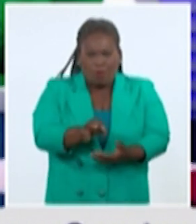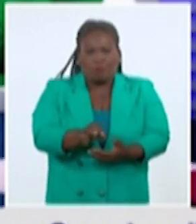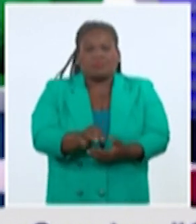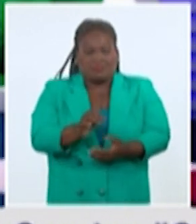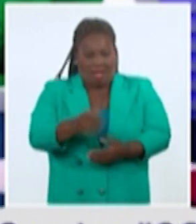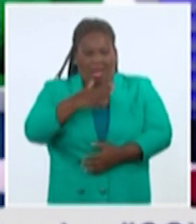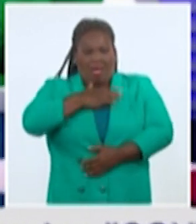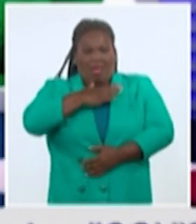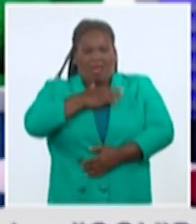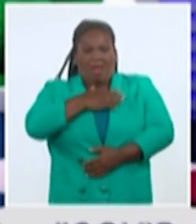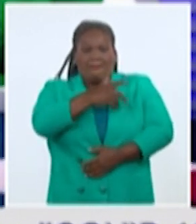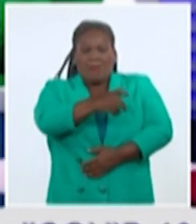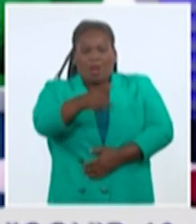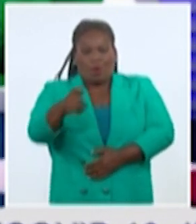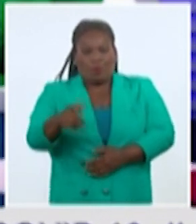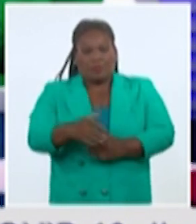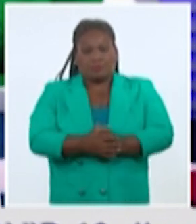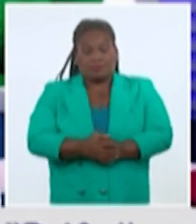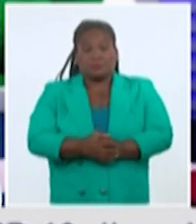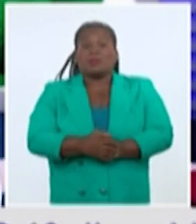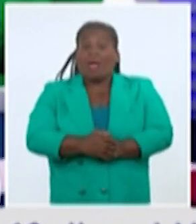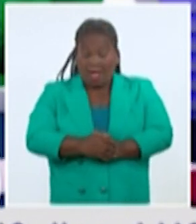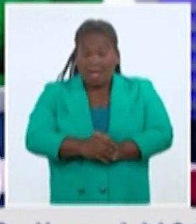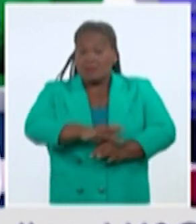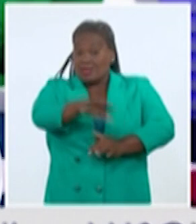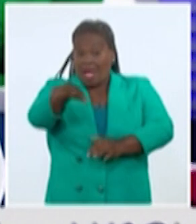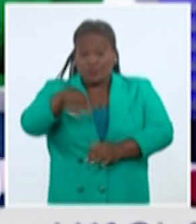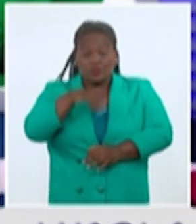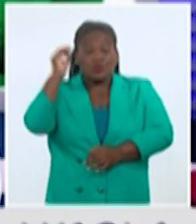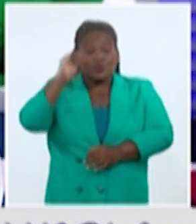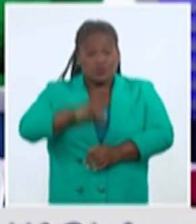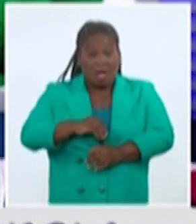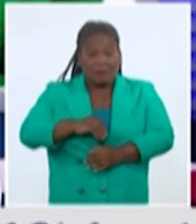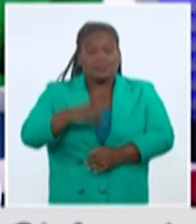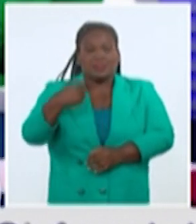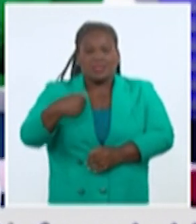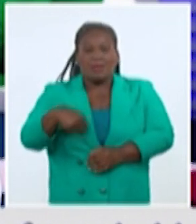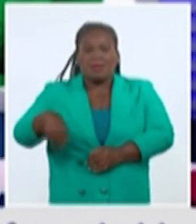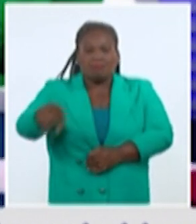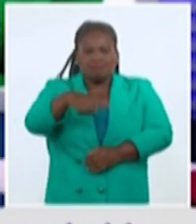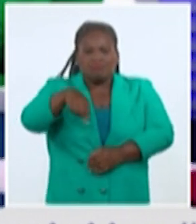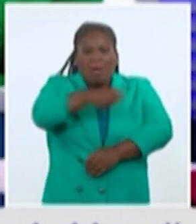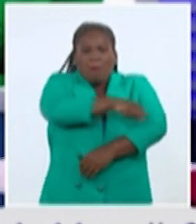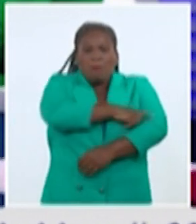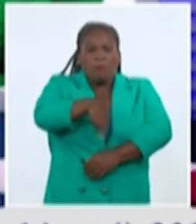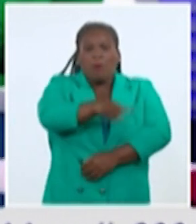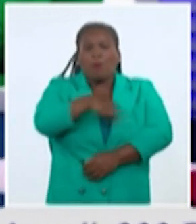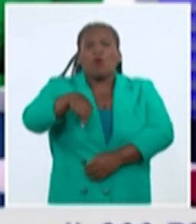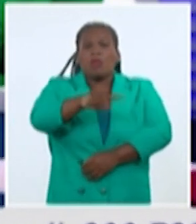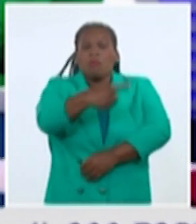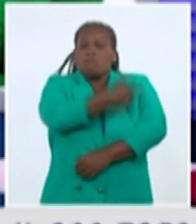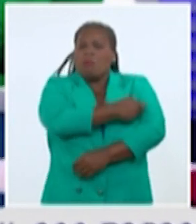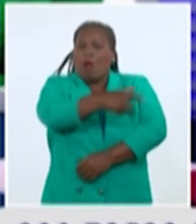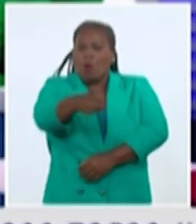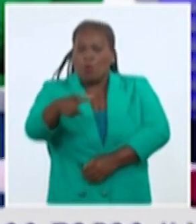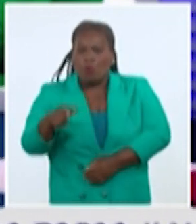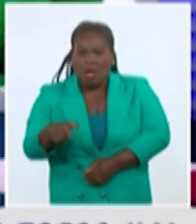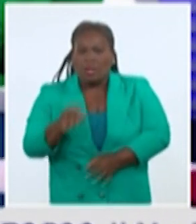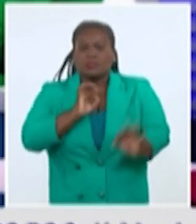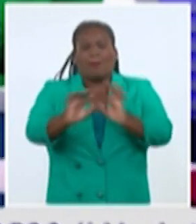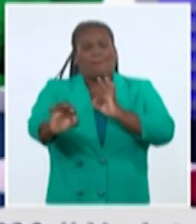el llamado a ir a vacunarse, el llamado como siempre a ir a protegerse y a combatir estos cuadros que son de importancia y